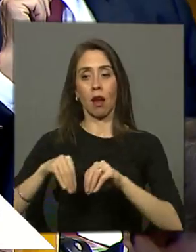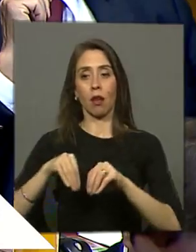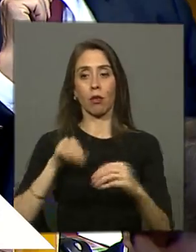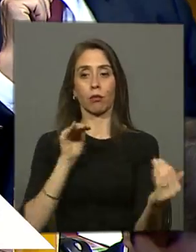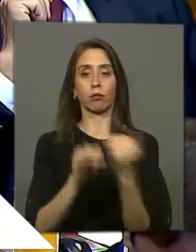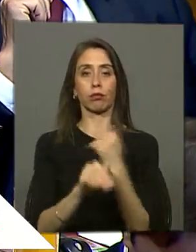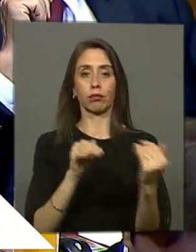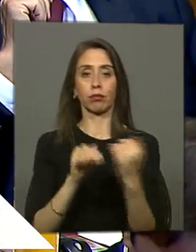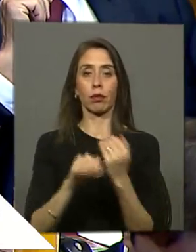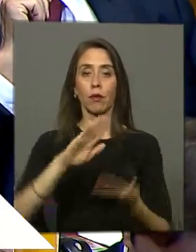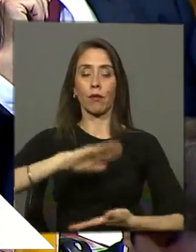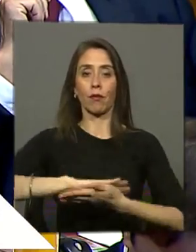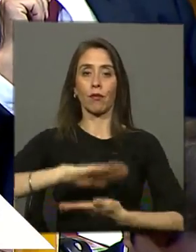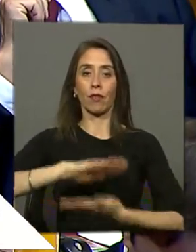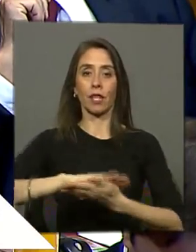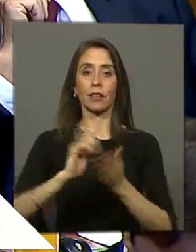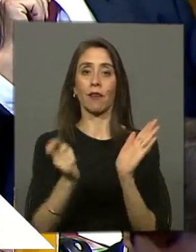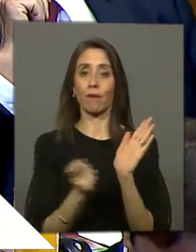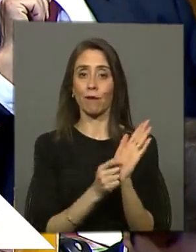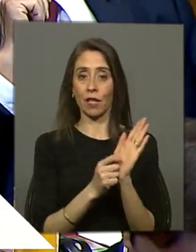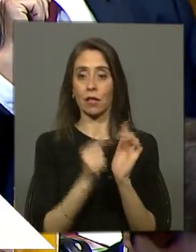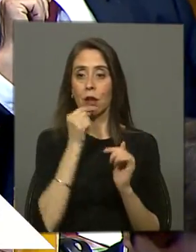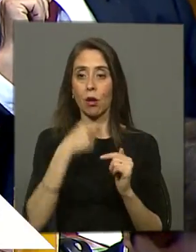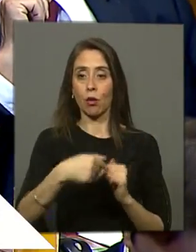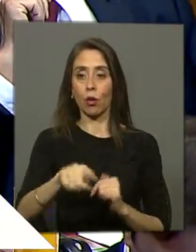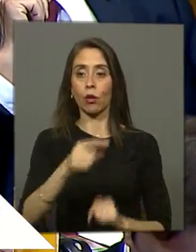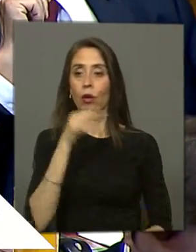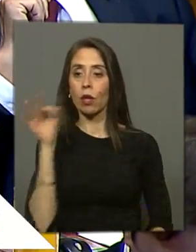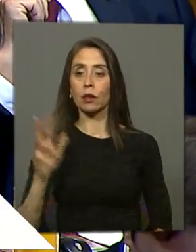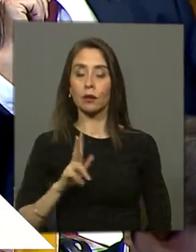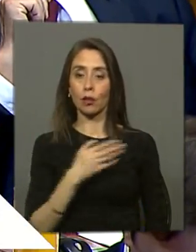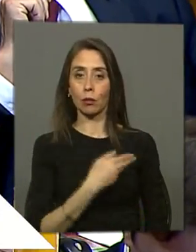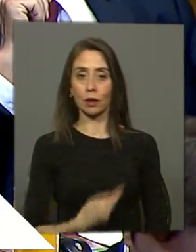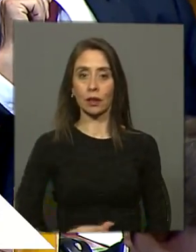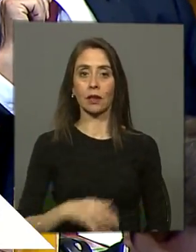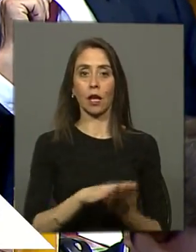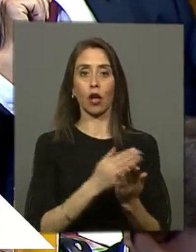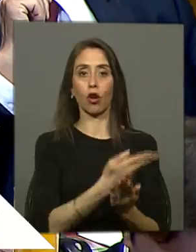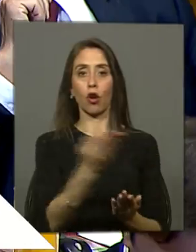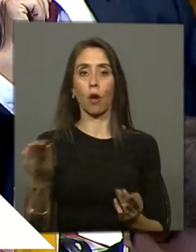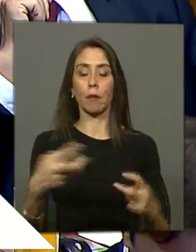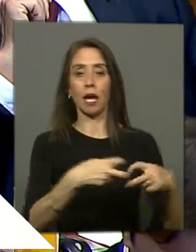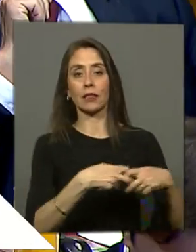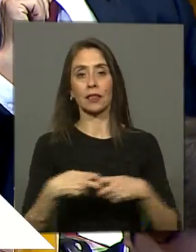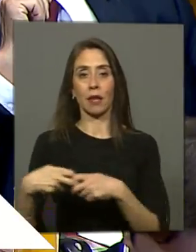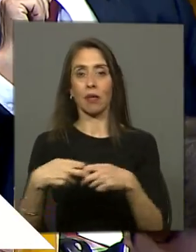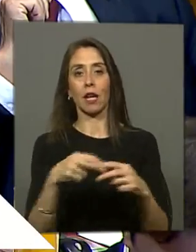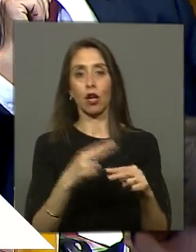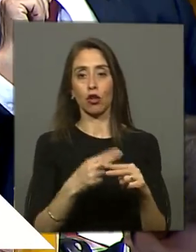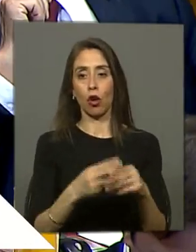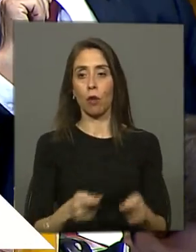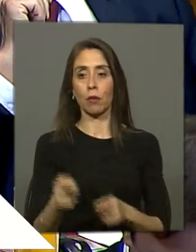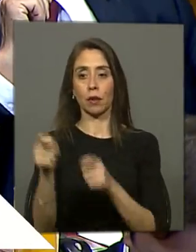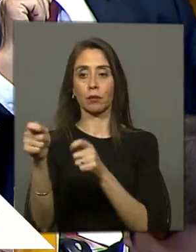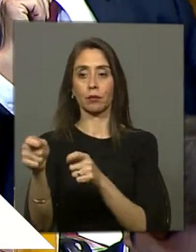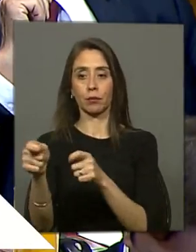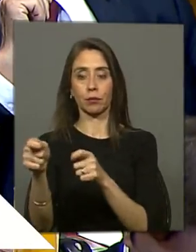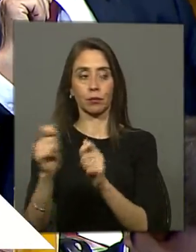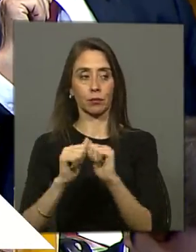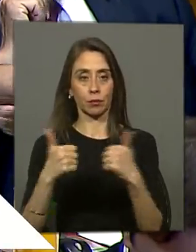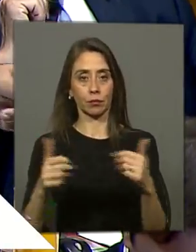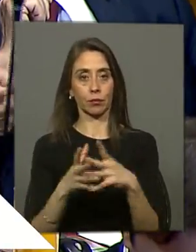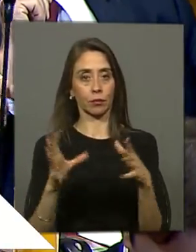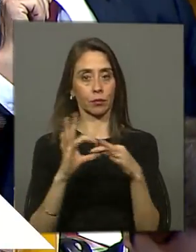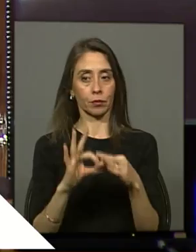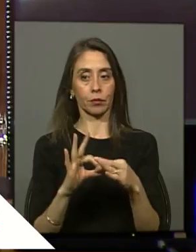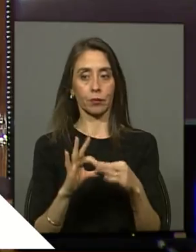en las fiestas y fechas que vienen he dicho señor presidente con copia cada uno de los sindicatos cuyo nombre haré llegar a la mesa muchas